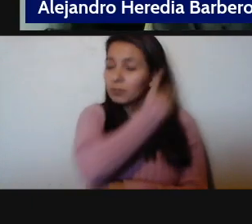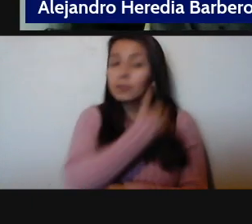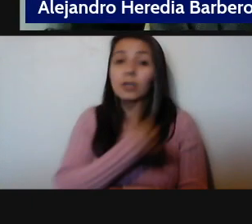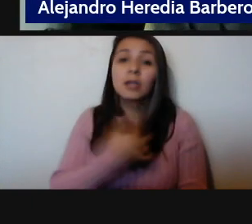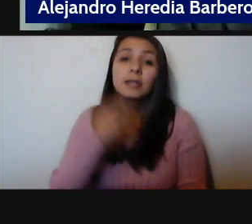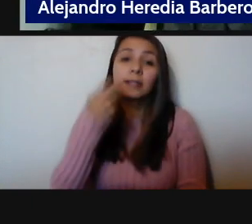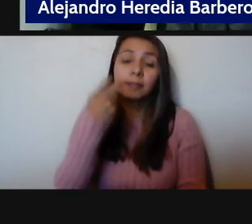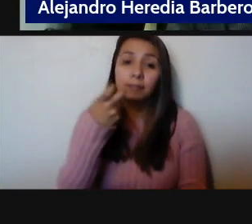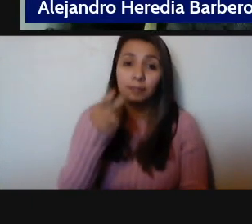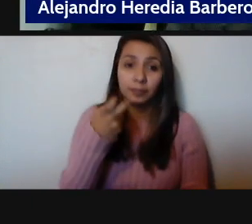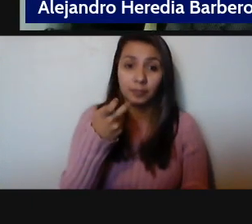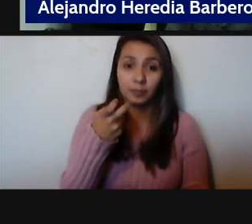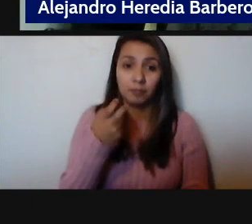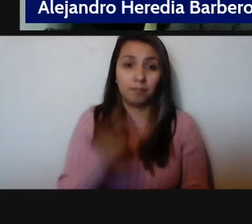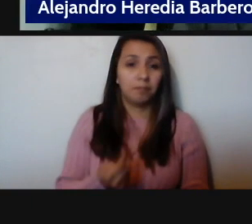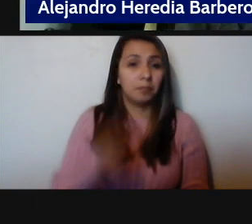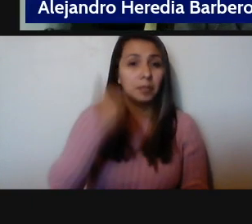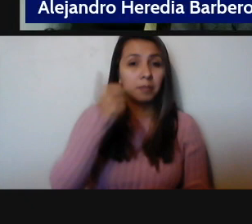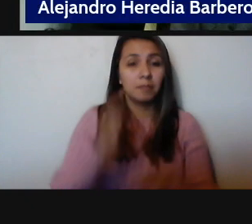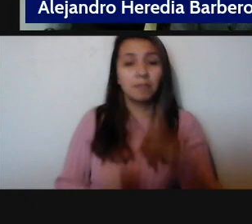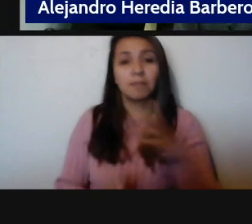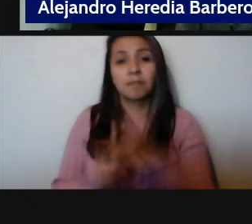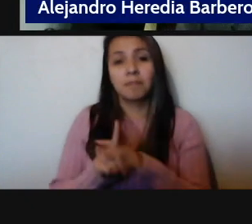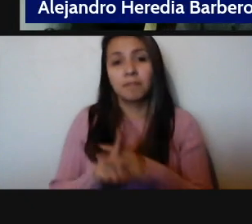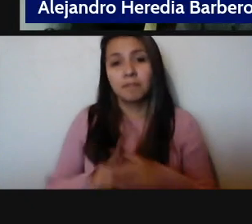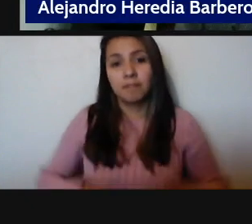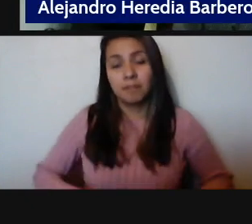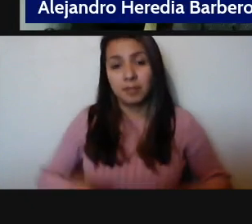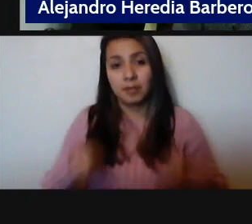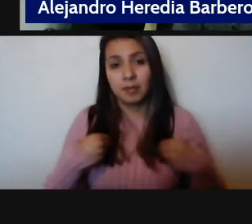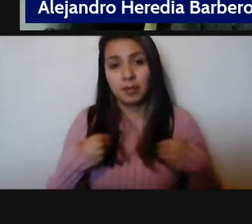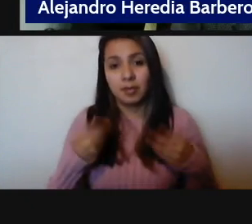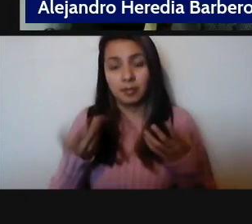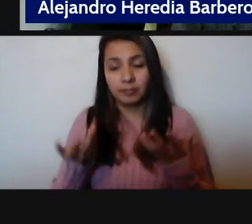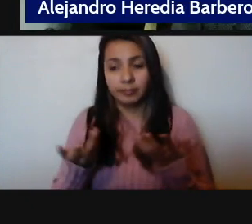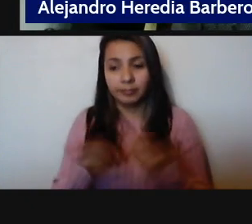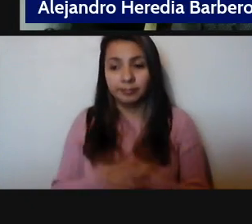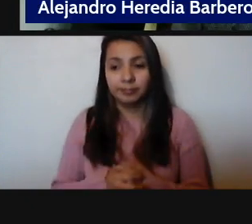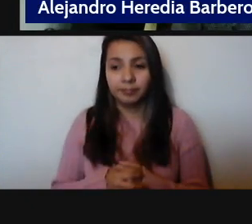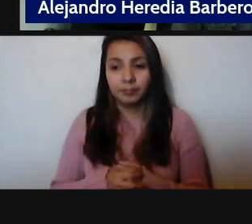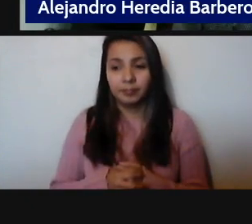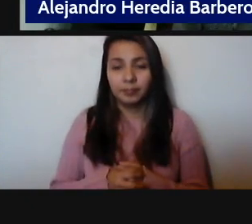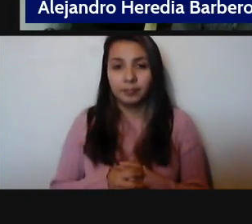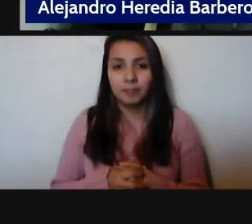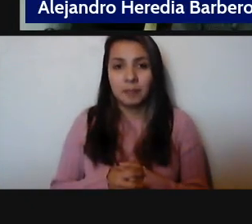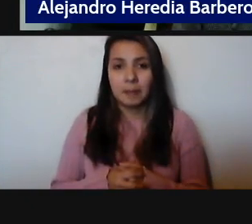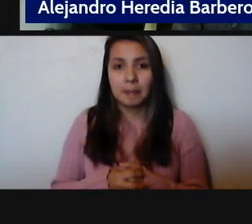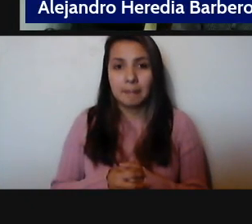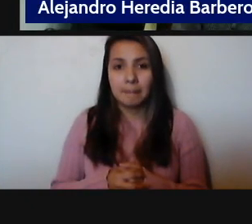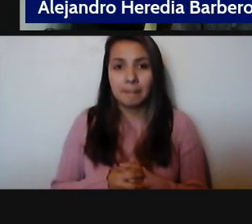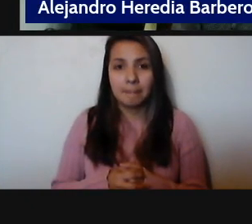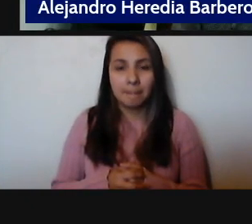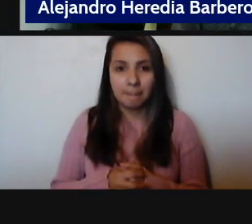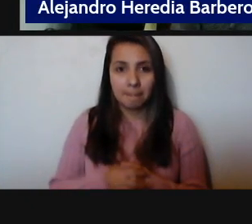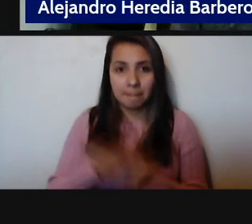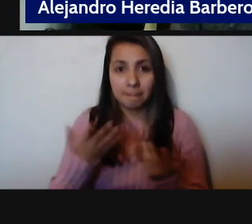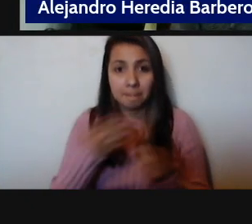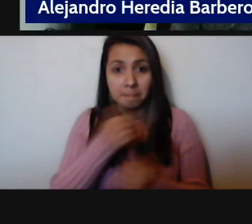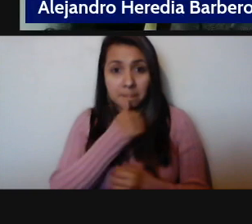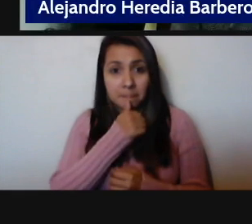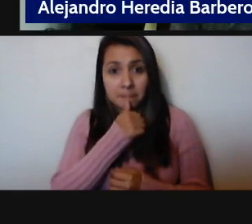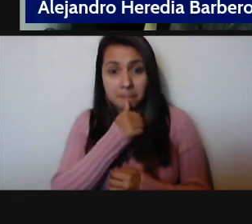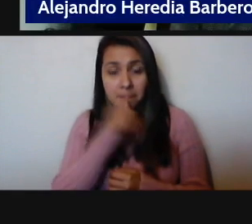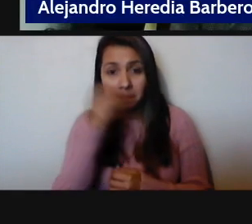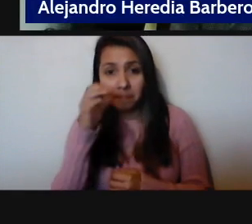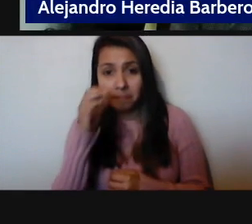tierra primitiva. Entonces, esto fue lo que dio lugar a los primeros seres vivos, ¿no? Ok. Entonces,